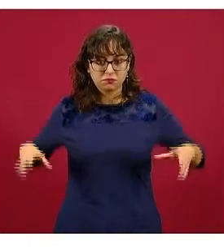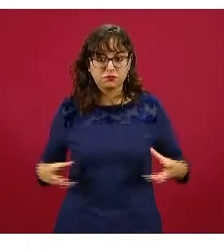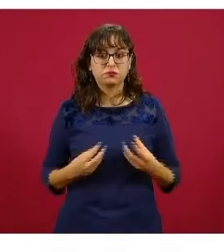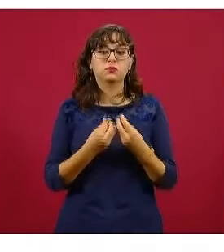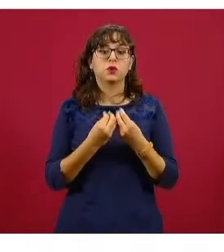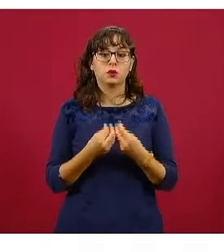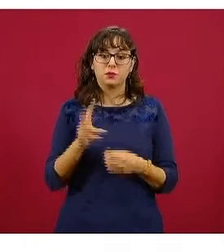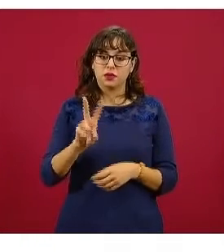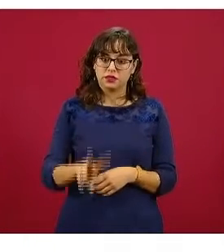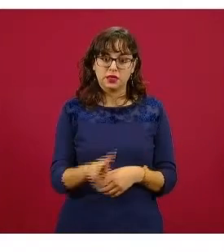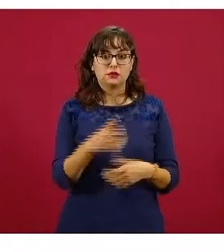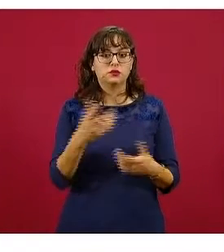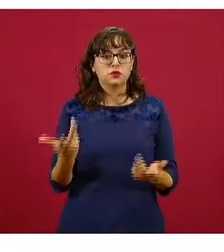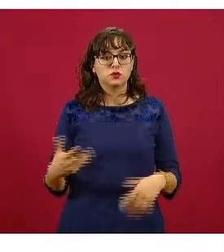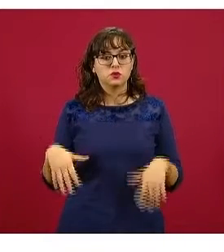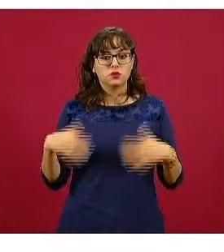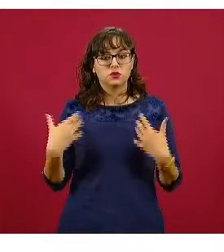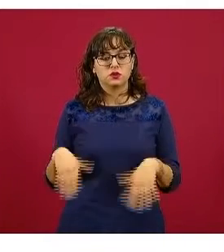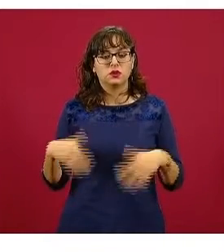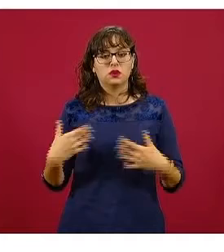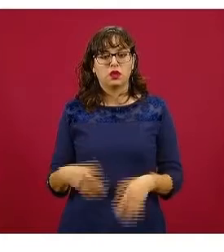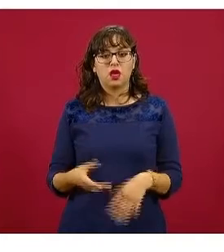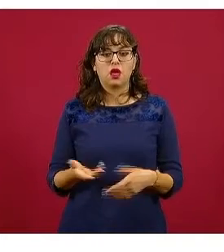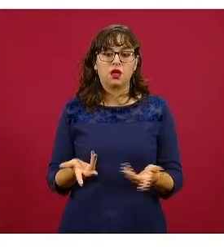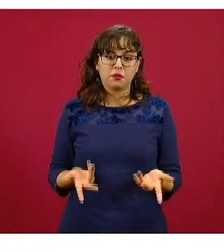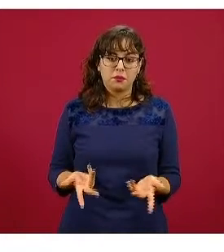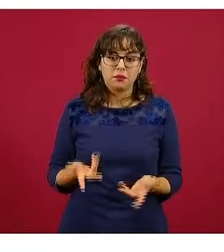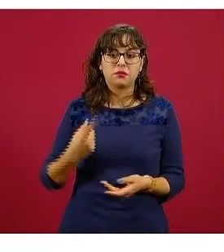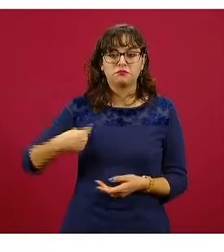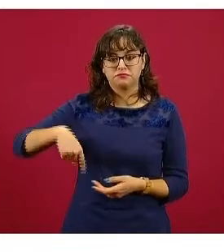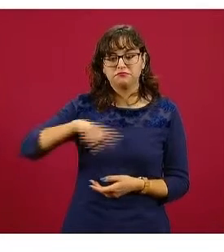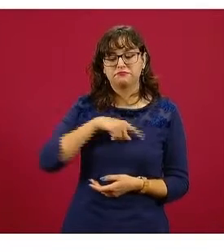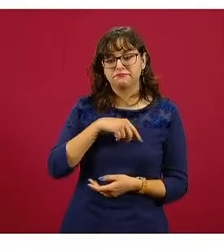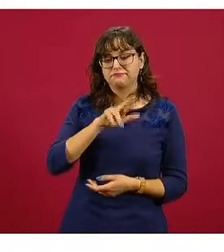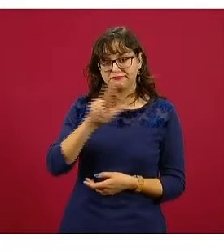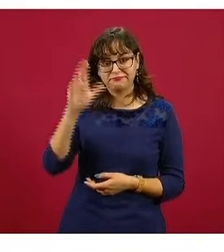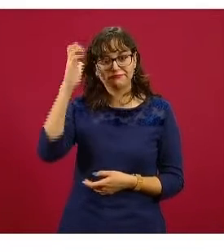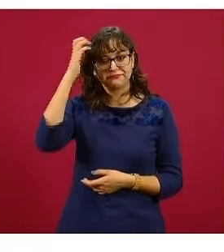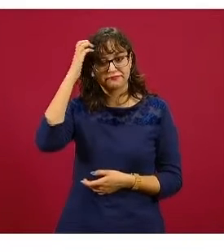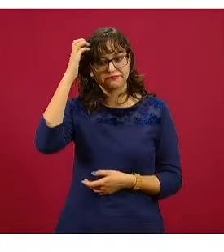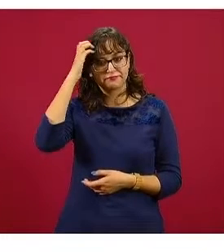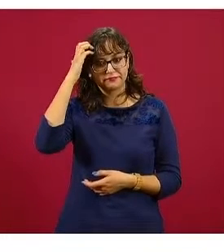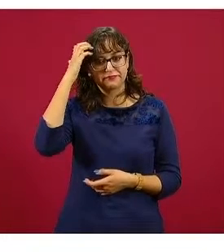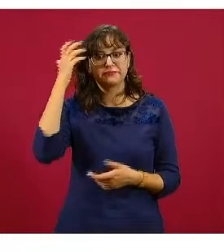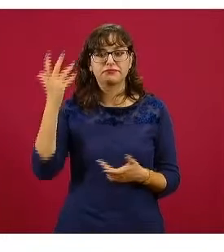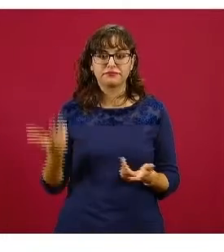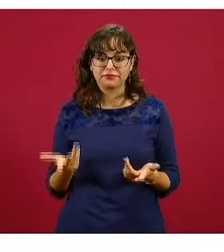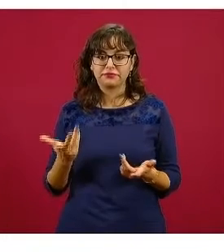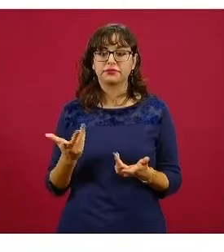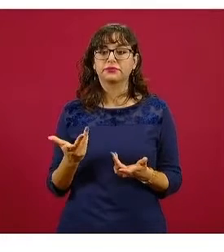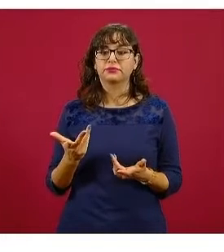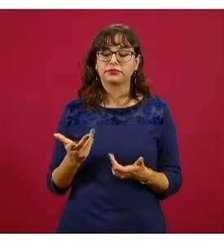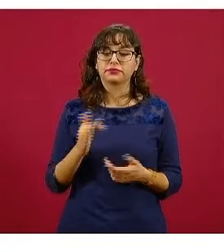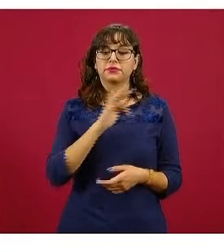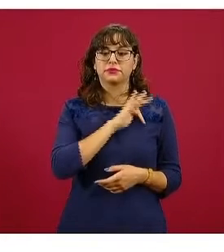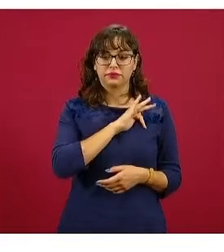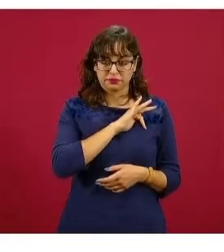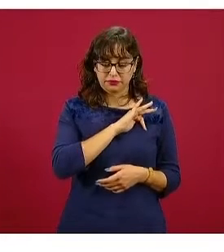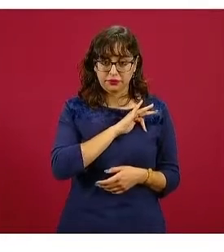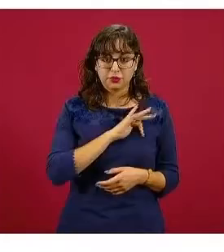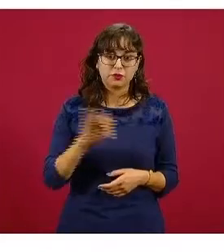gran equipo, ¿no? Y también creemos que tenemos que reconocer esta labor, porque solo así se puede llegar